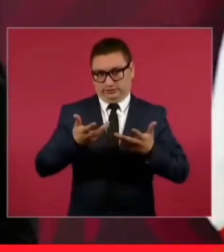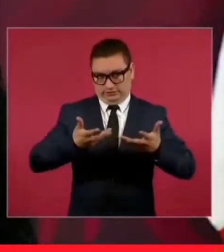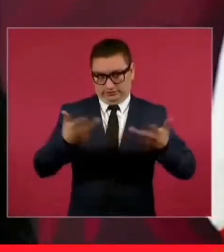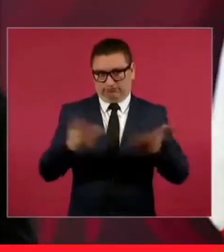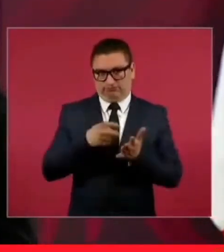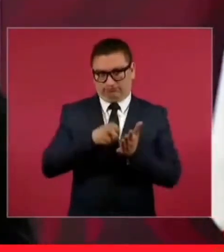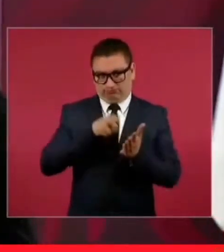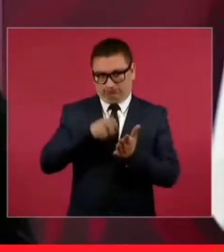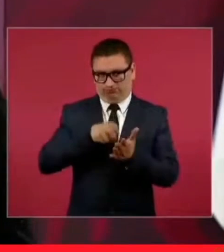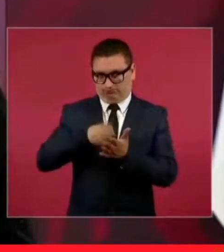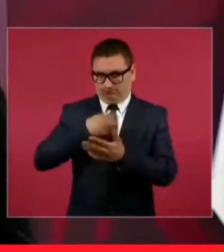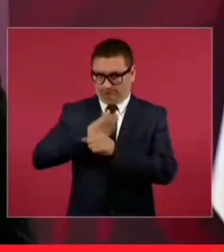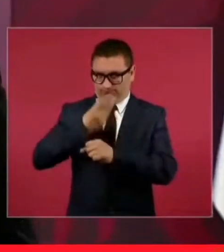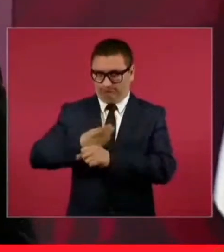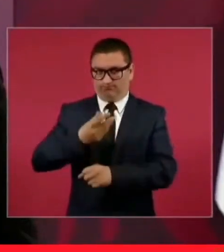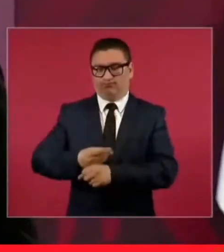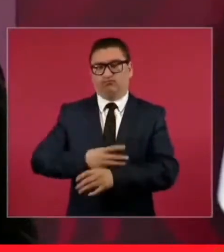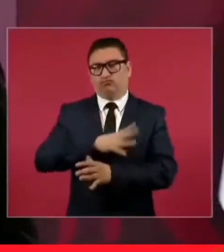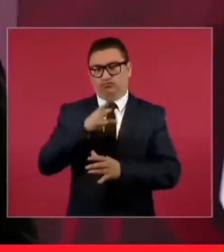ajuste